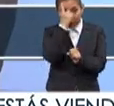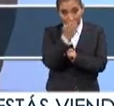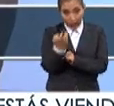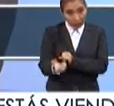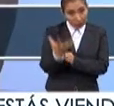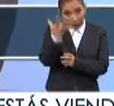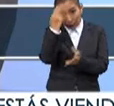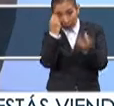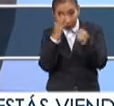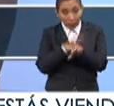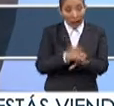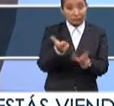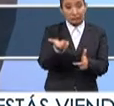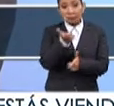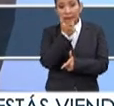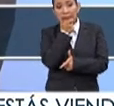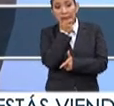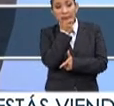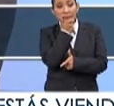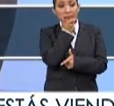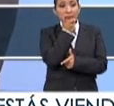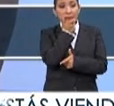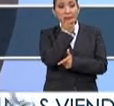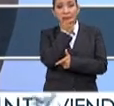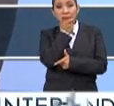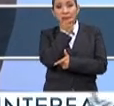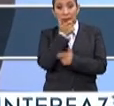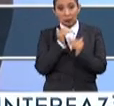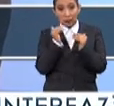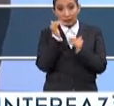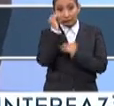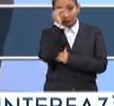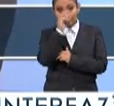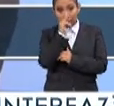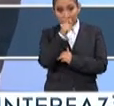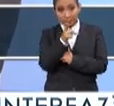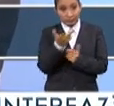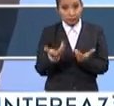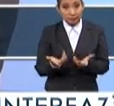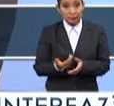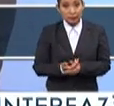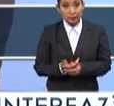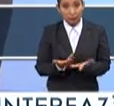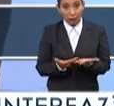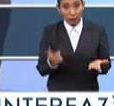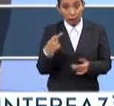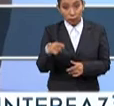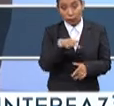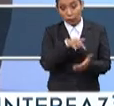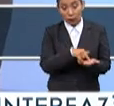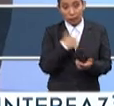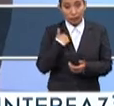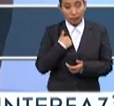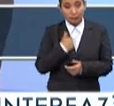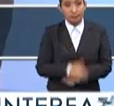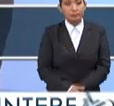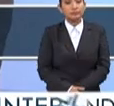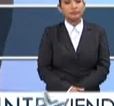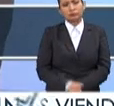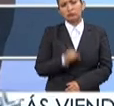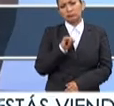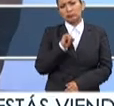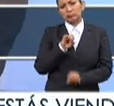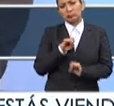para este incremento de tu nivel de inglés y ahora en tu estancia en canadá